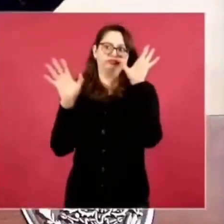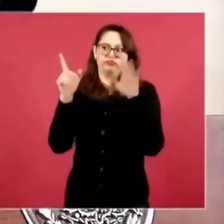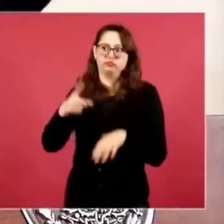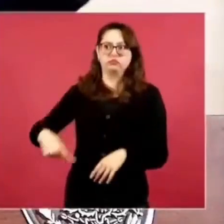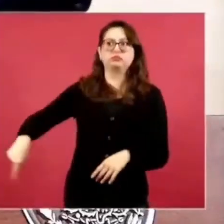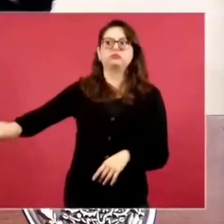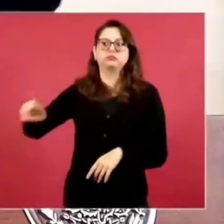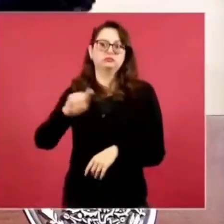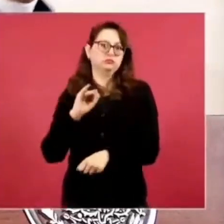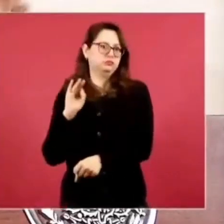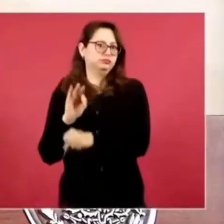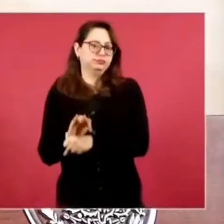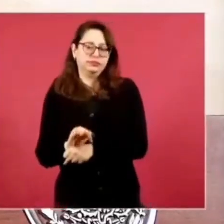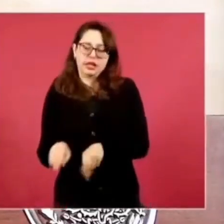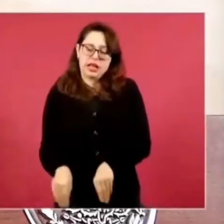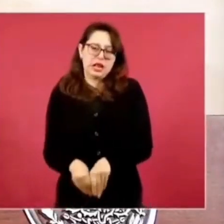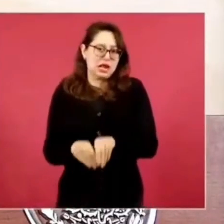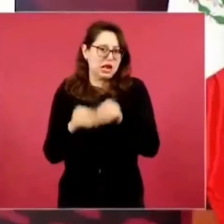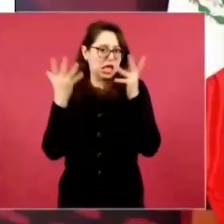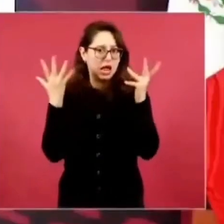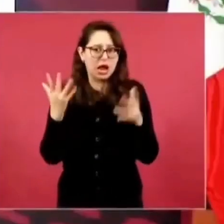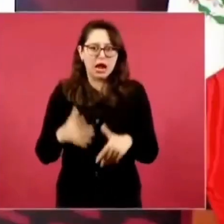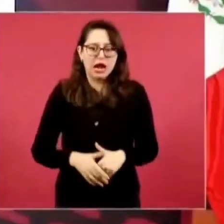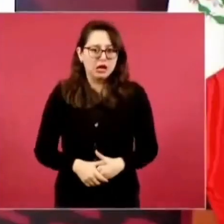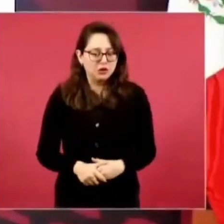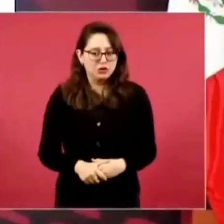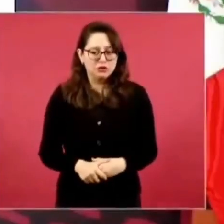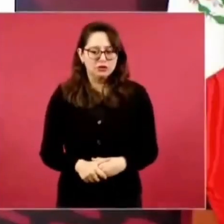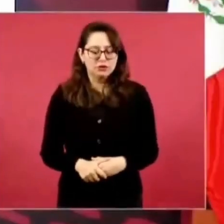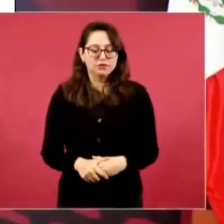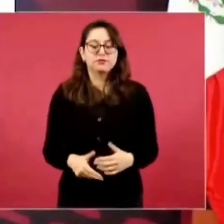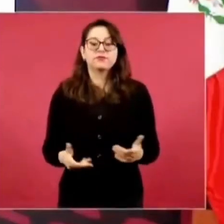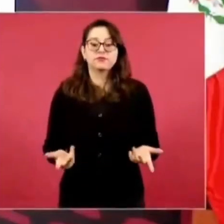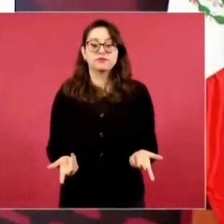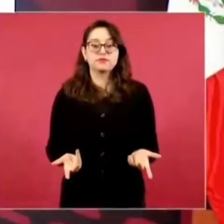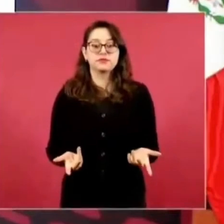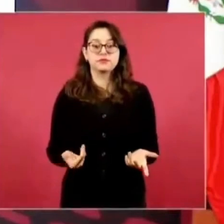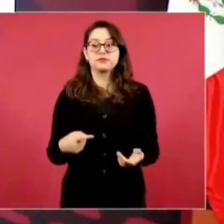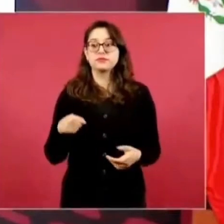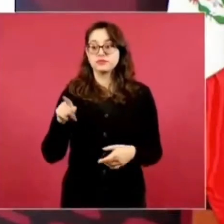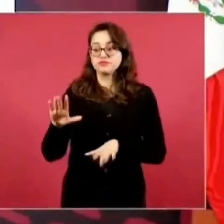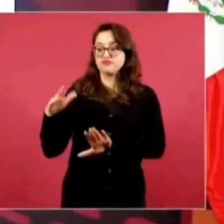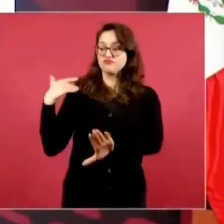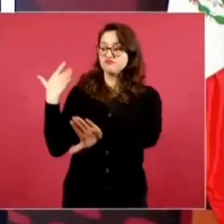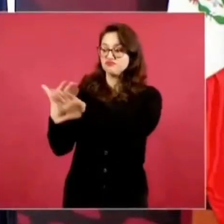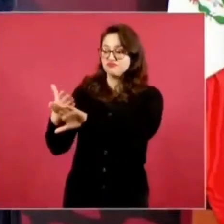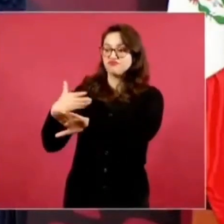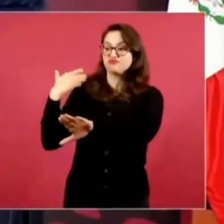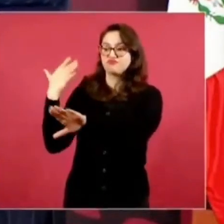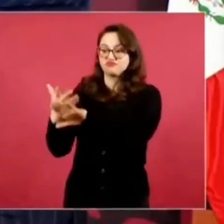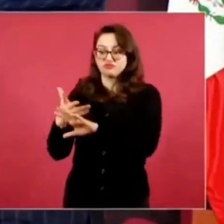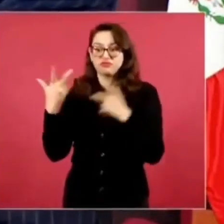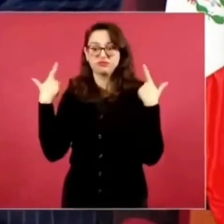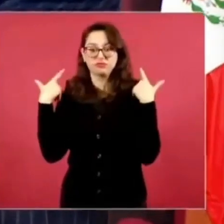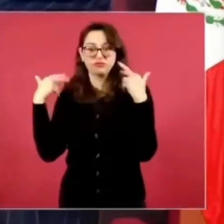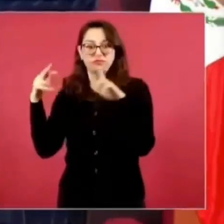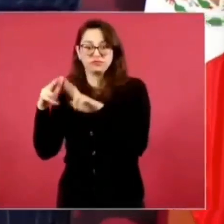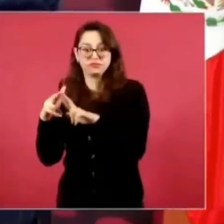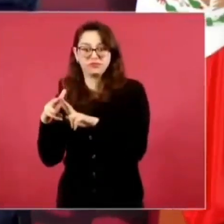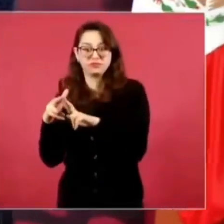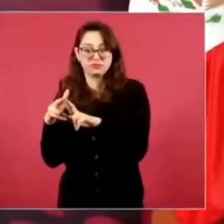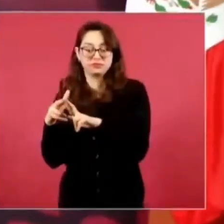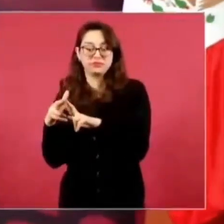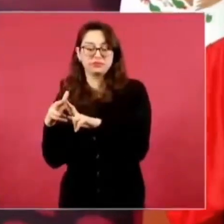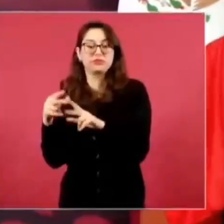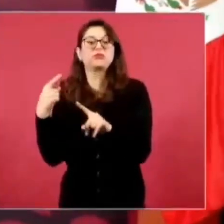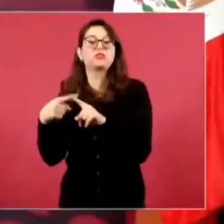El jefe de esa campaña es el mismo jefe del bloque conservador, Claudio